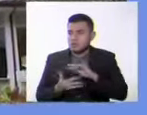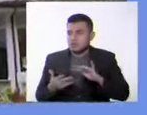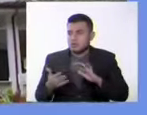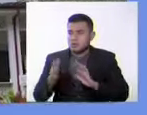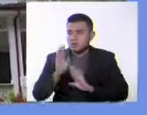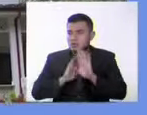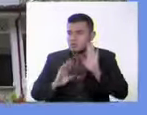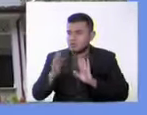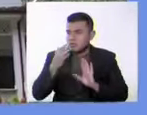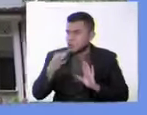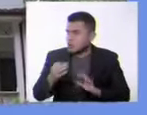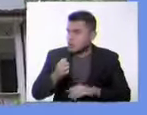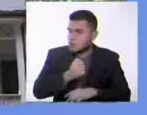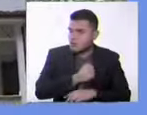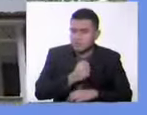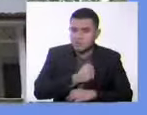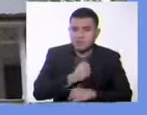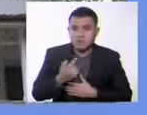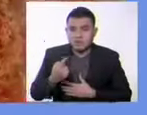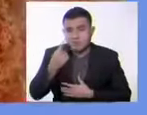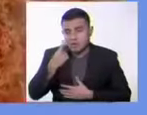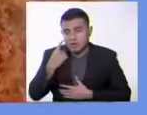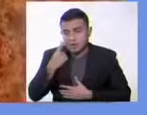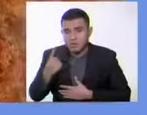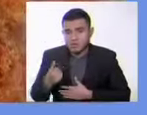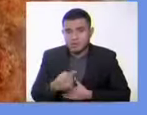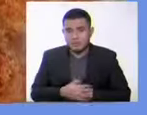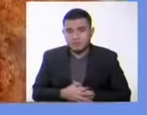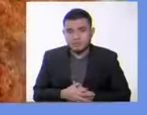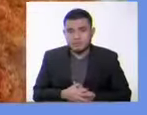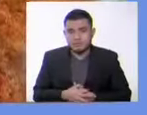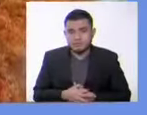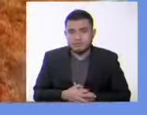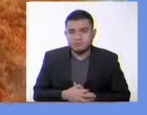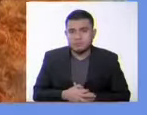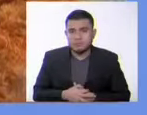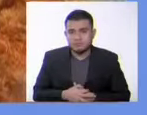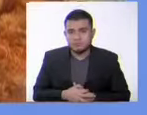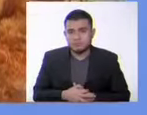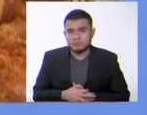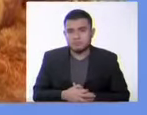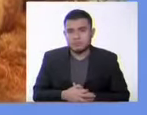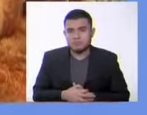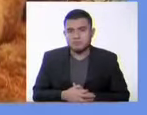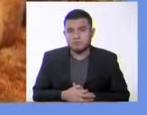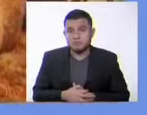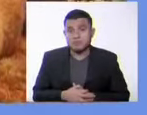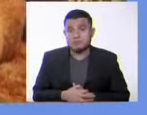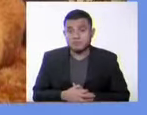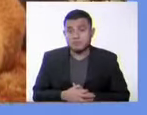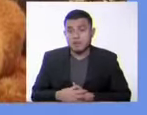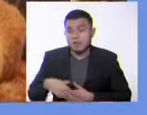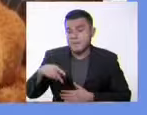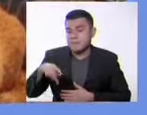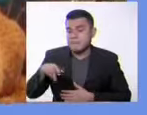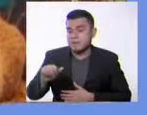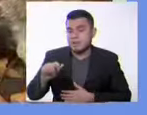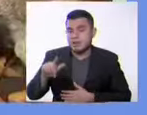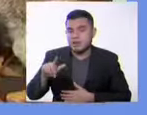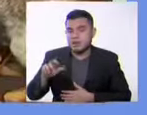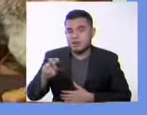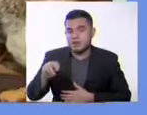el responsable de cuidar, digamos, los bienes que tienen que ver con la paleontología. En el caso, por